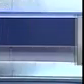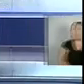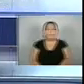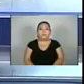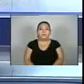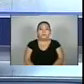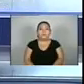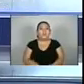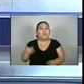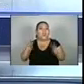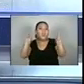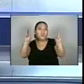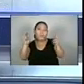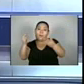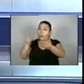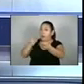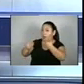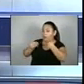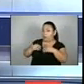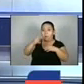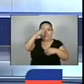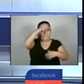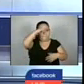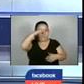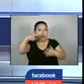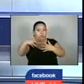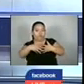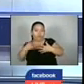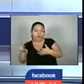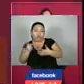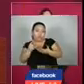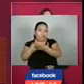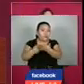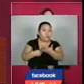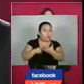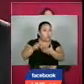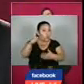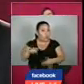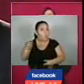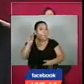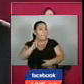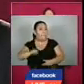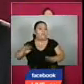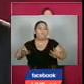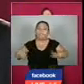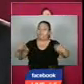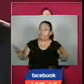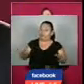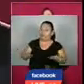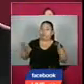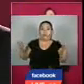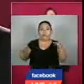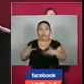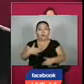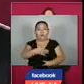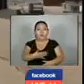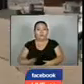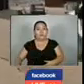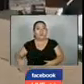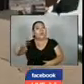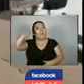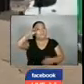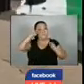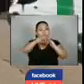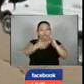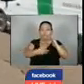Las relaciones bilaterales entre los Estados Unidos y México escalaron otro nivel este martes cuando el presidente de los Estados Unidos, Joe Biden, recibió en la